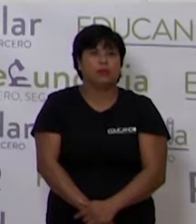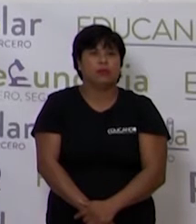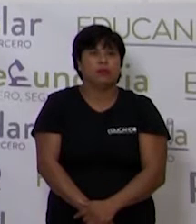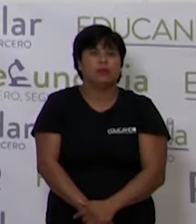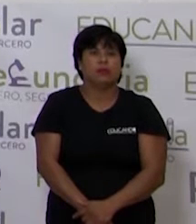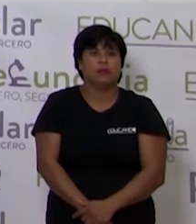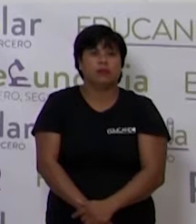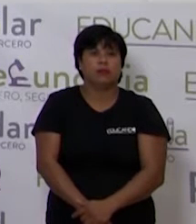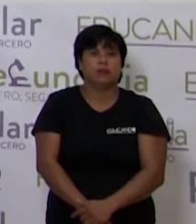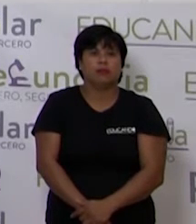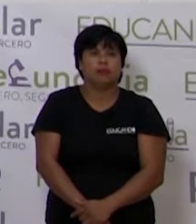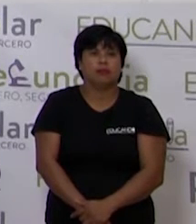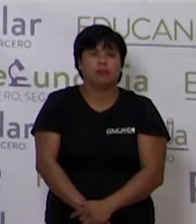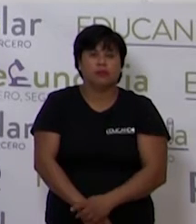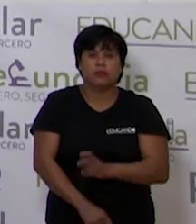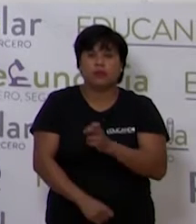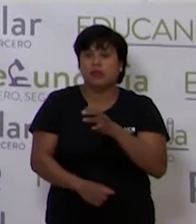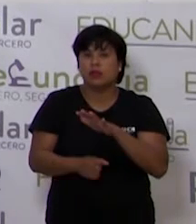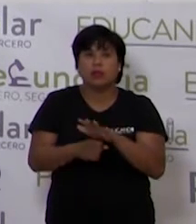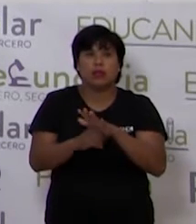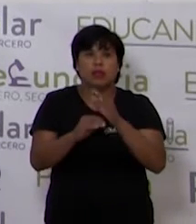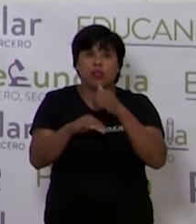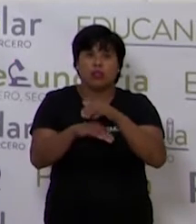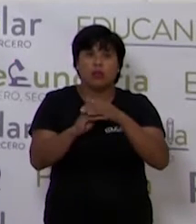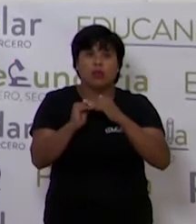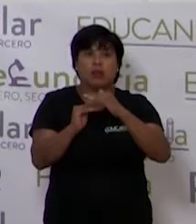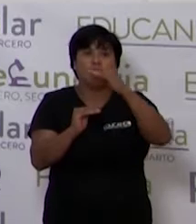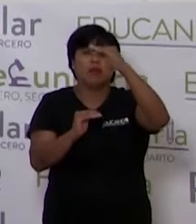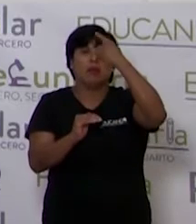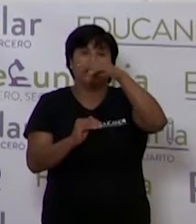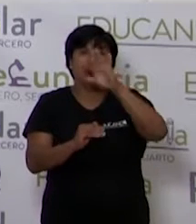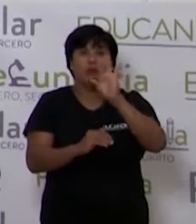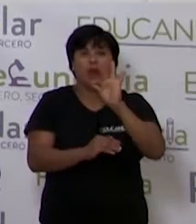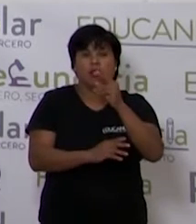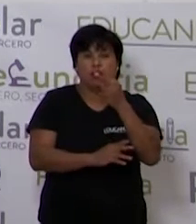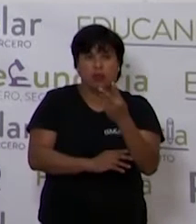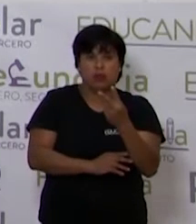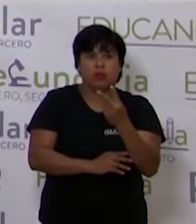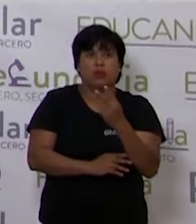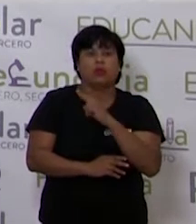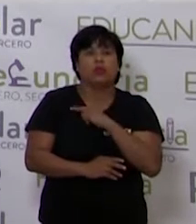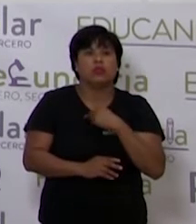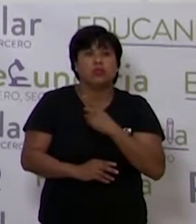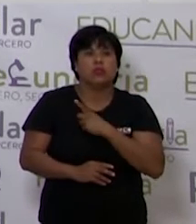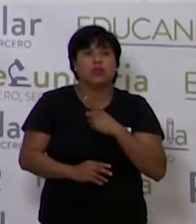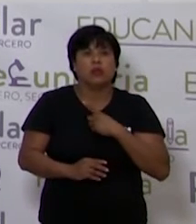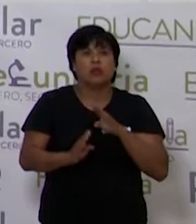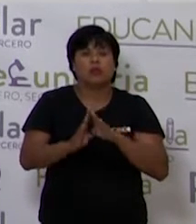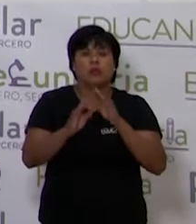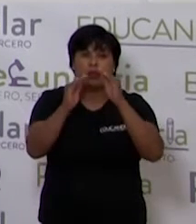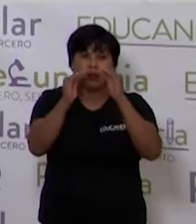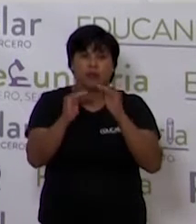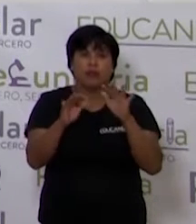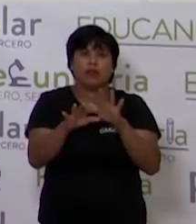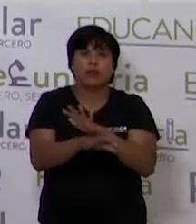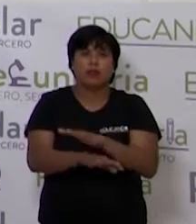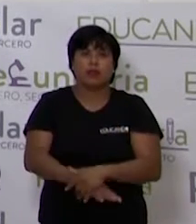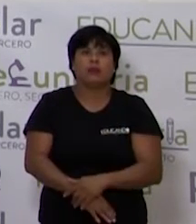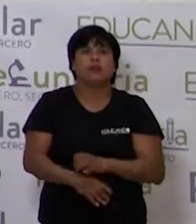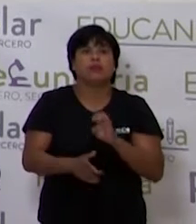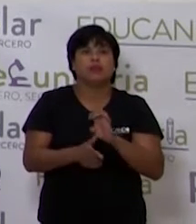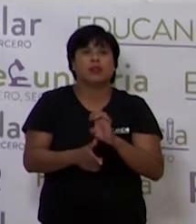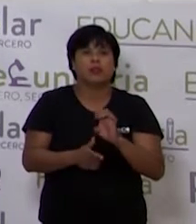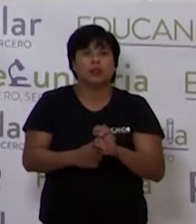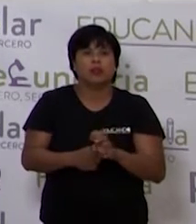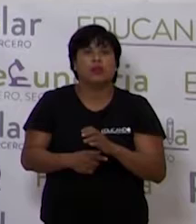Bueno, ya no alcanzó la escala para 42. Tenemos que modificarla.